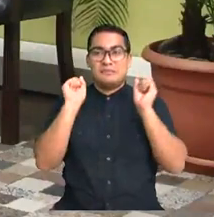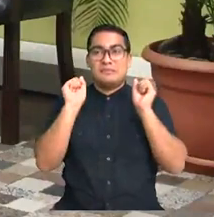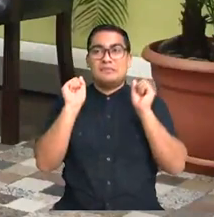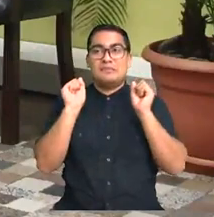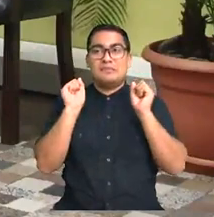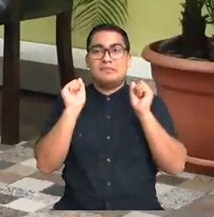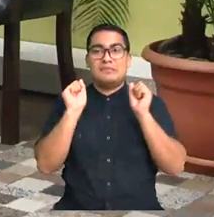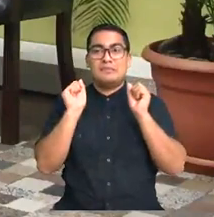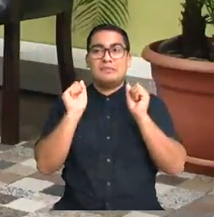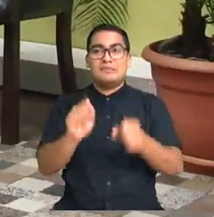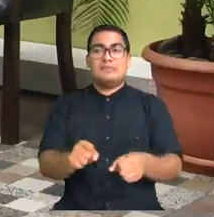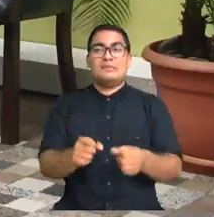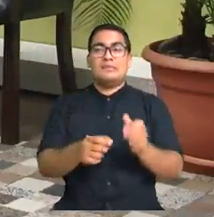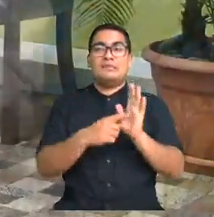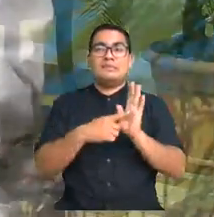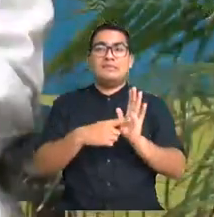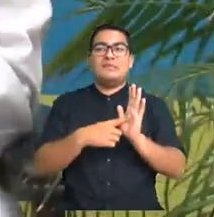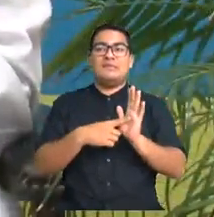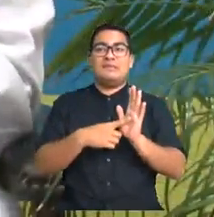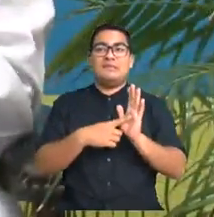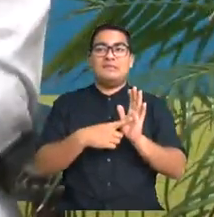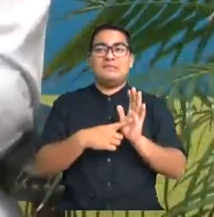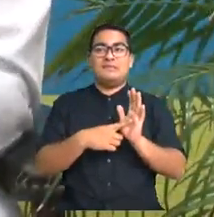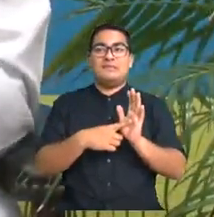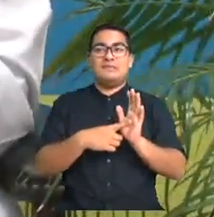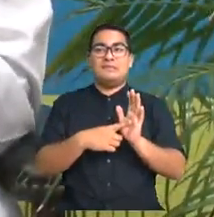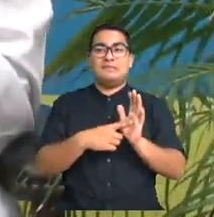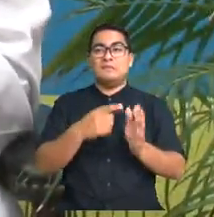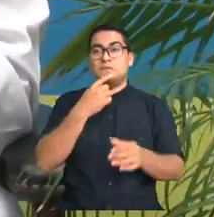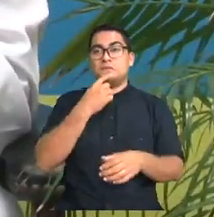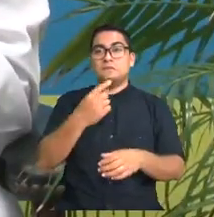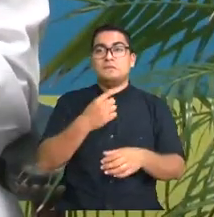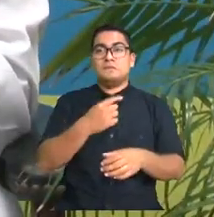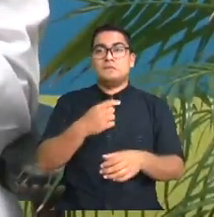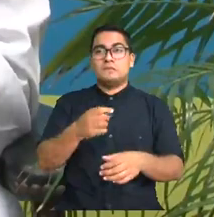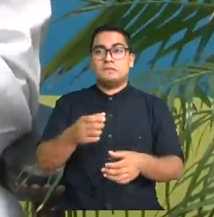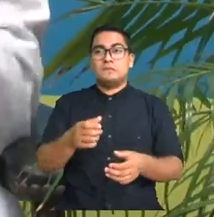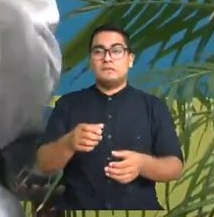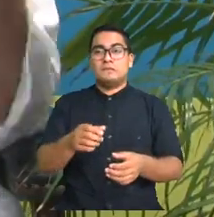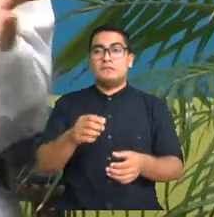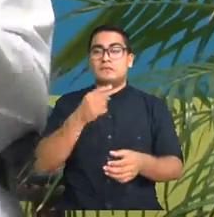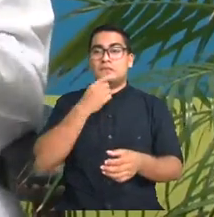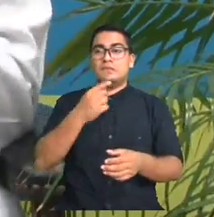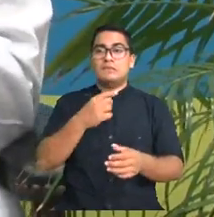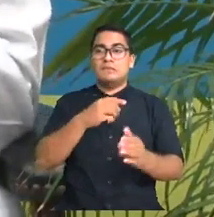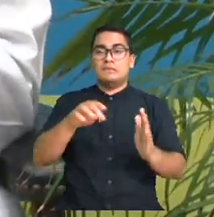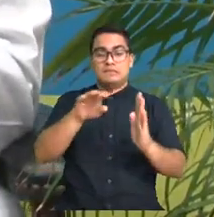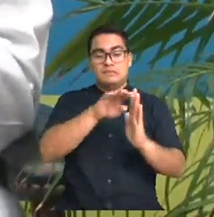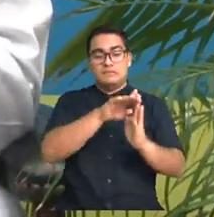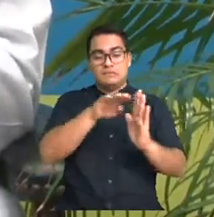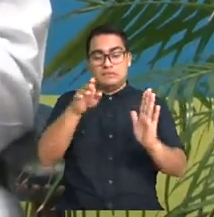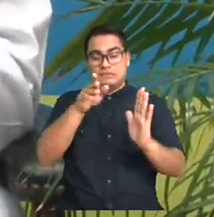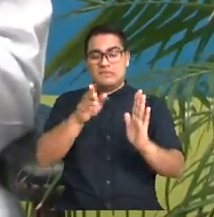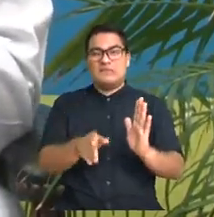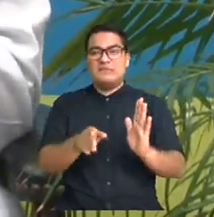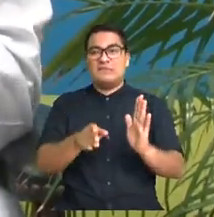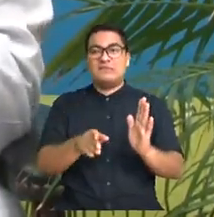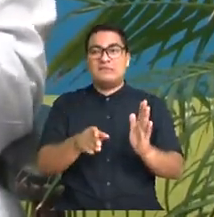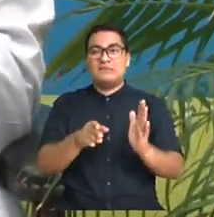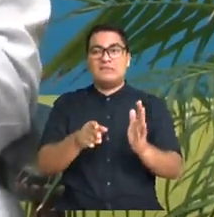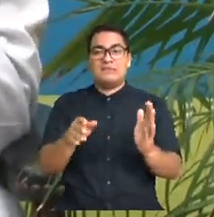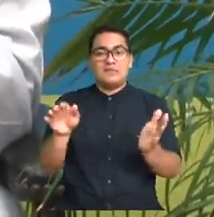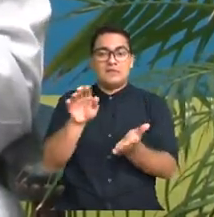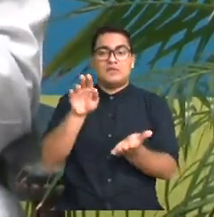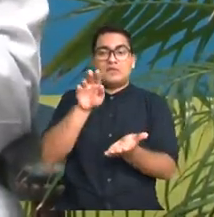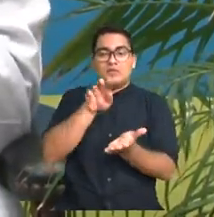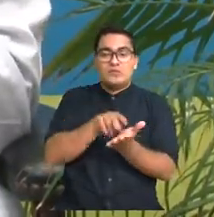sobre todo lo que es como existen los bronceadores que son líquidos, también existen las camas que son para broncearse. Y entonces estas sí